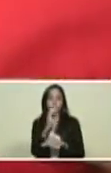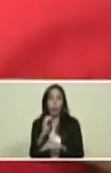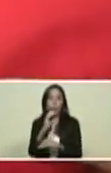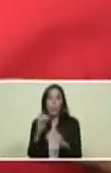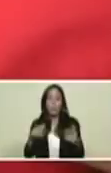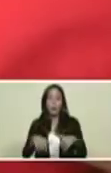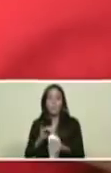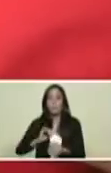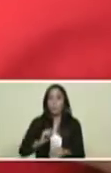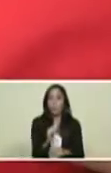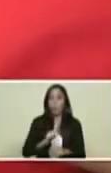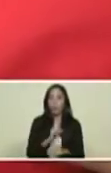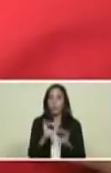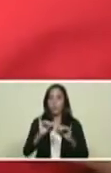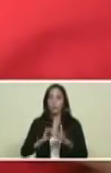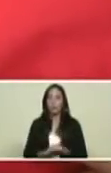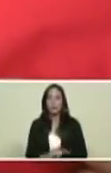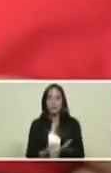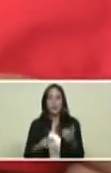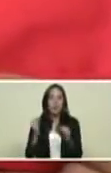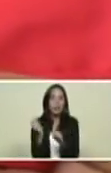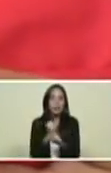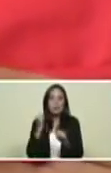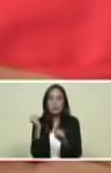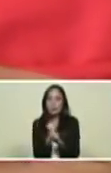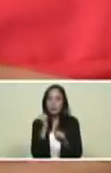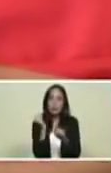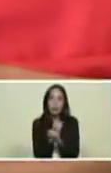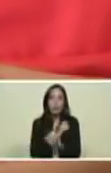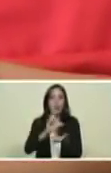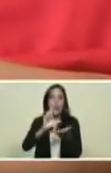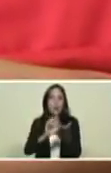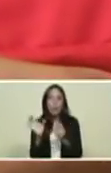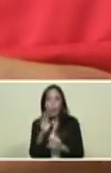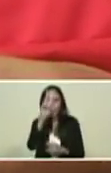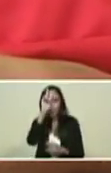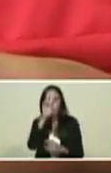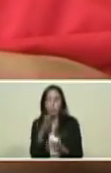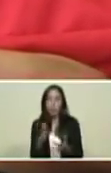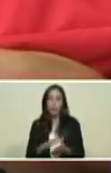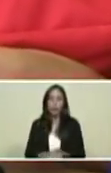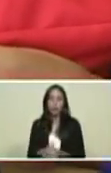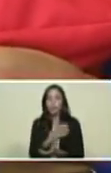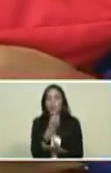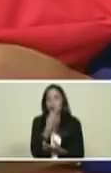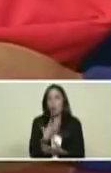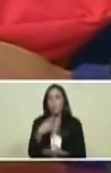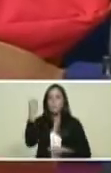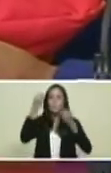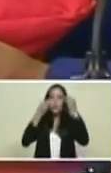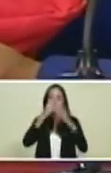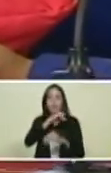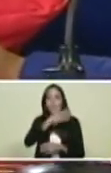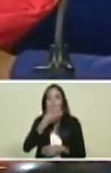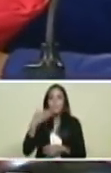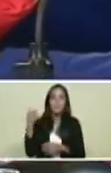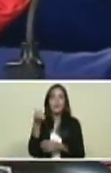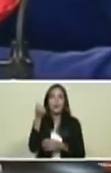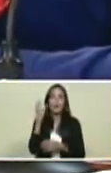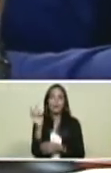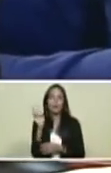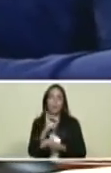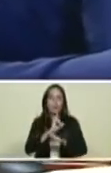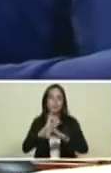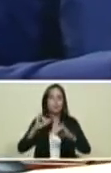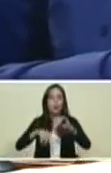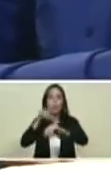Bogotá, haciendo trabajo esclavo en Lima, me di cuenta de lo bella que es Venezuela. Hay